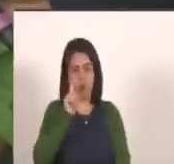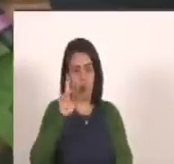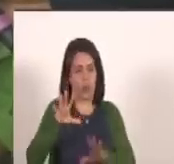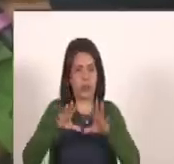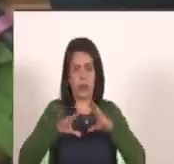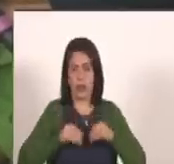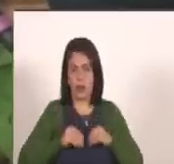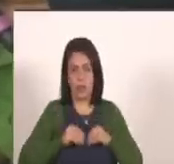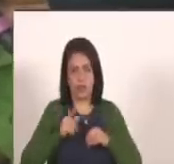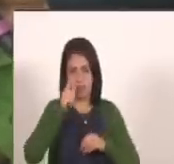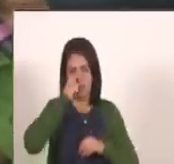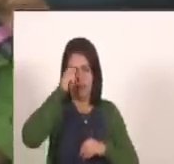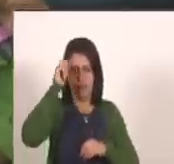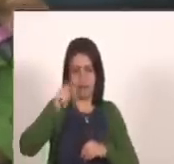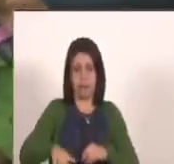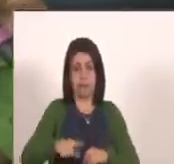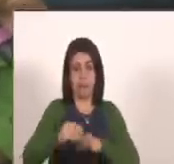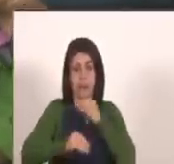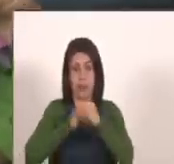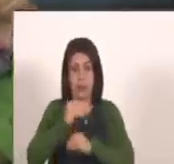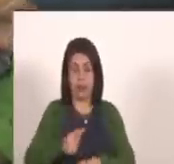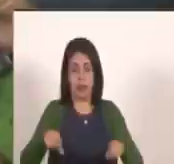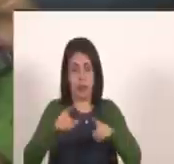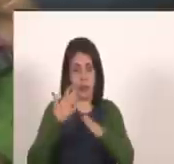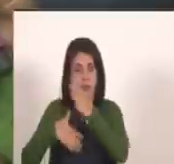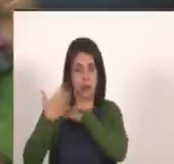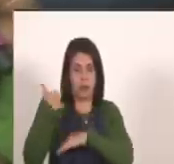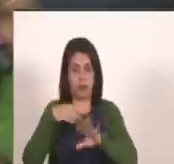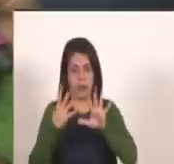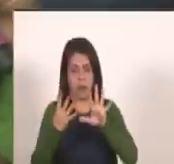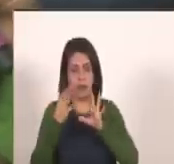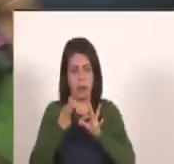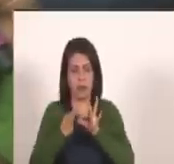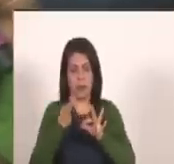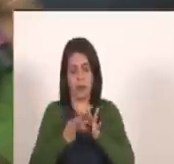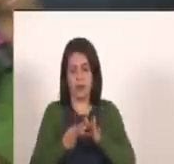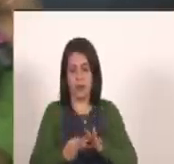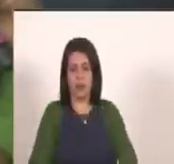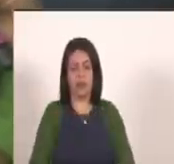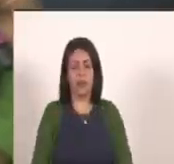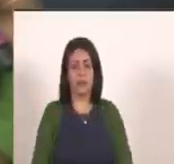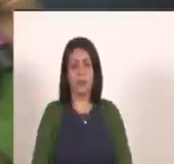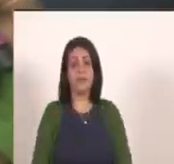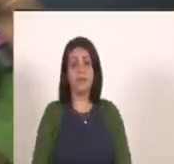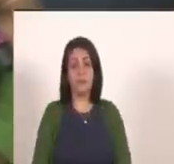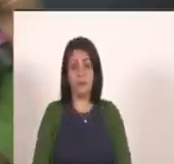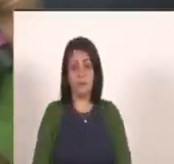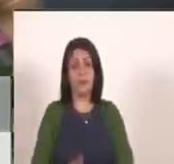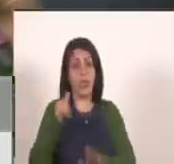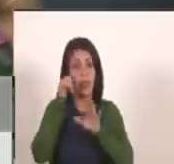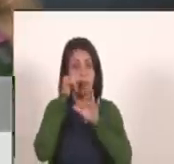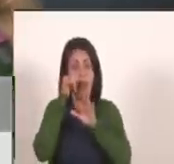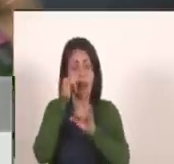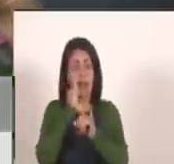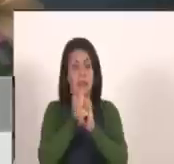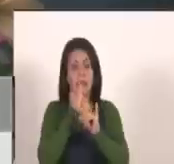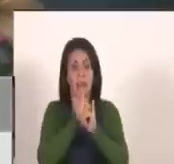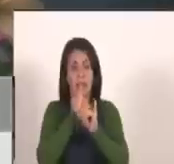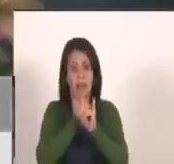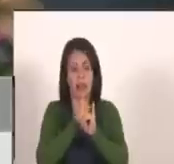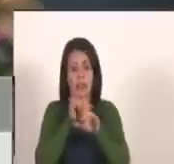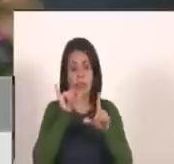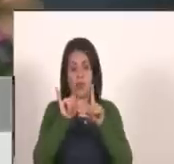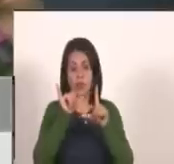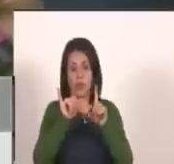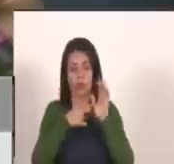inmensurable, denigrante, que sucedió el pasado 9 de septiembre, donde a través de las redes sociales